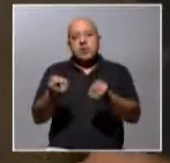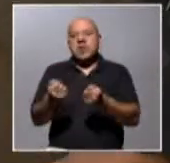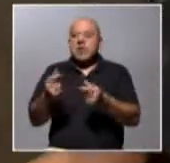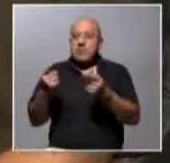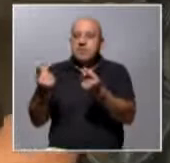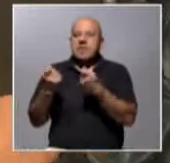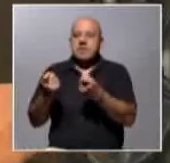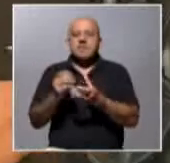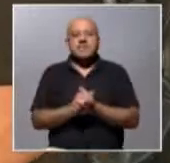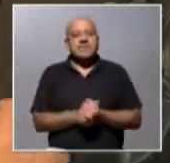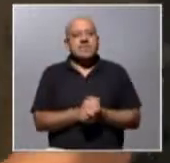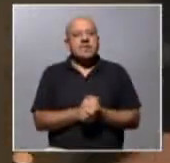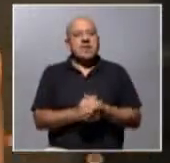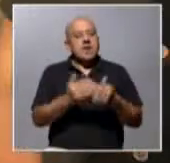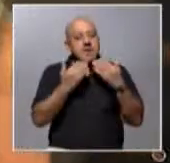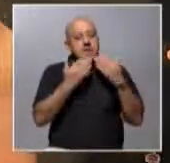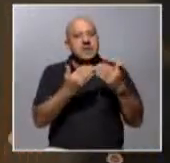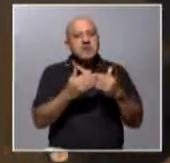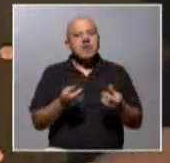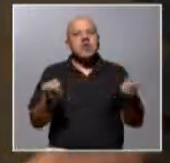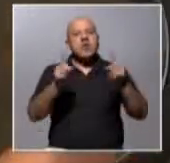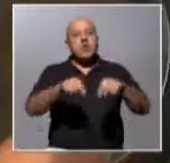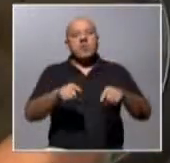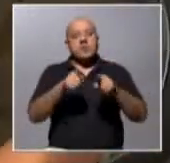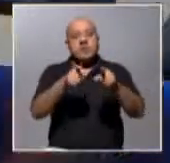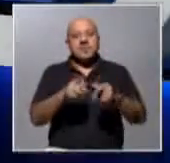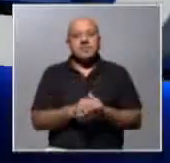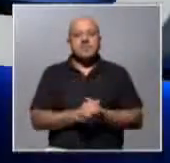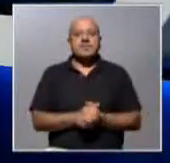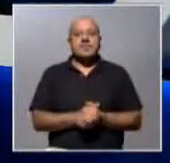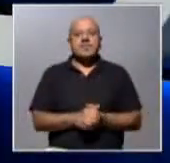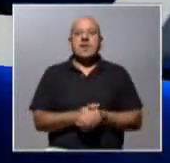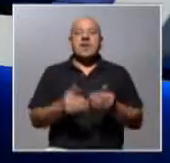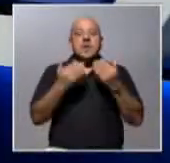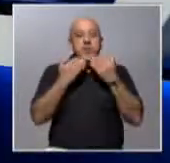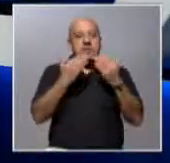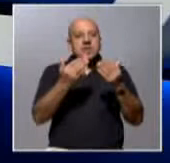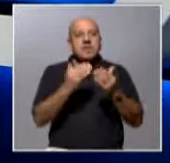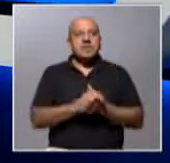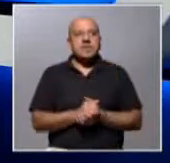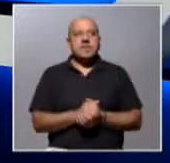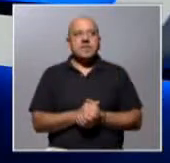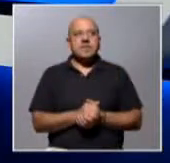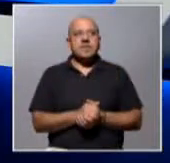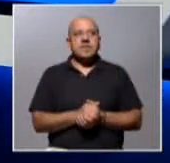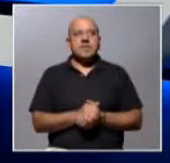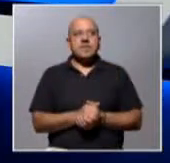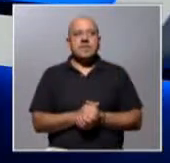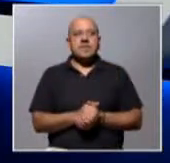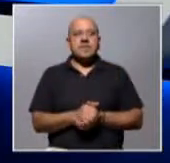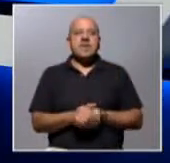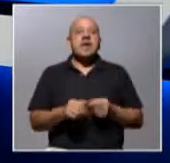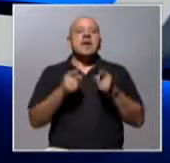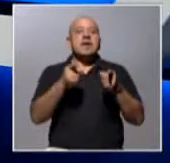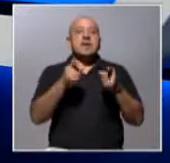necesiten. Arriba, ¿eh? Gracias por el laburo. Adelante contigo de vuelta, Noelia. Muchas gracias, Tempo. Bueno, así como el Club